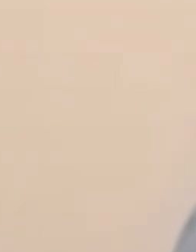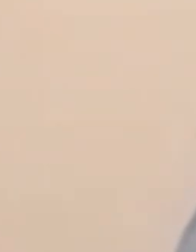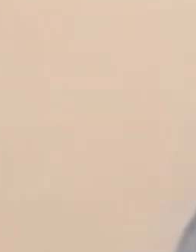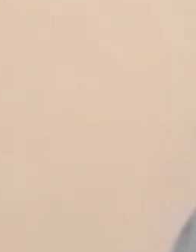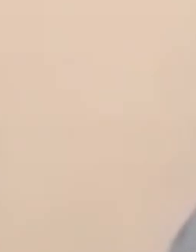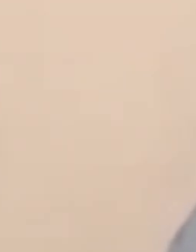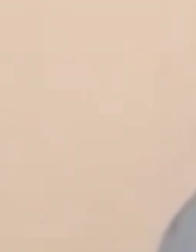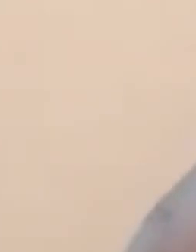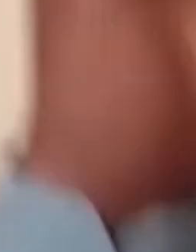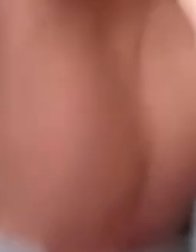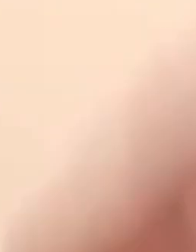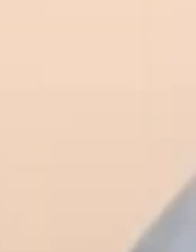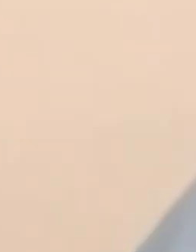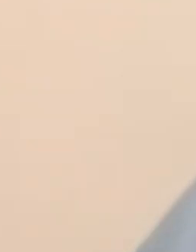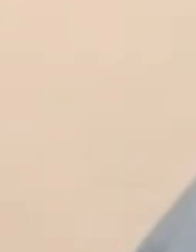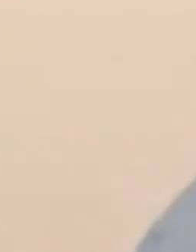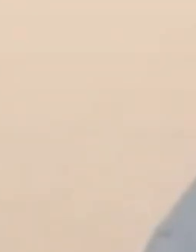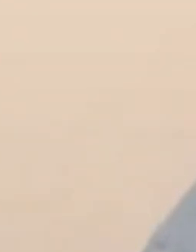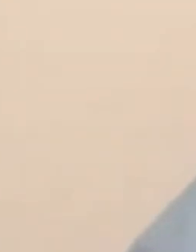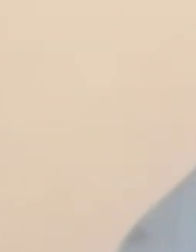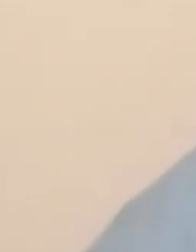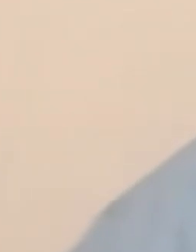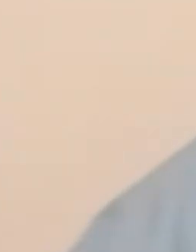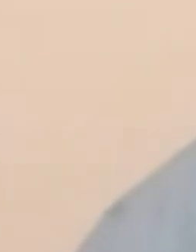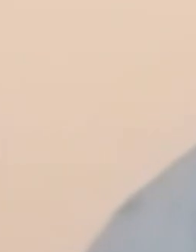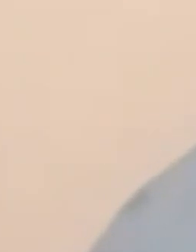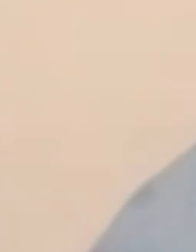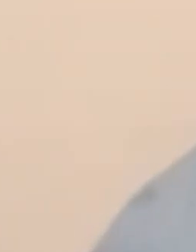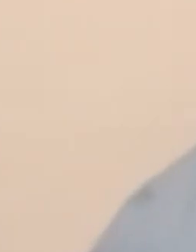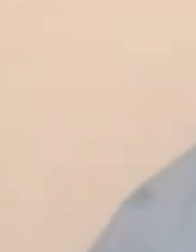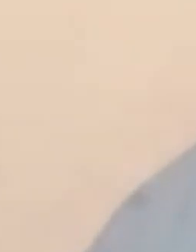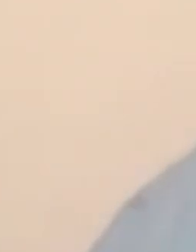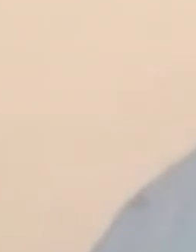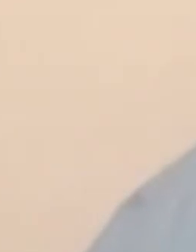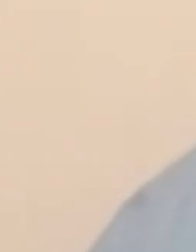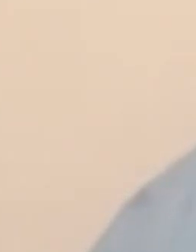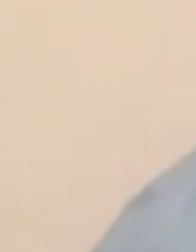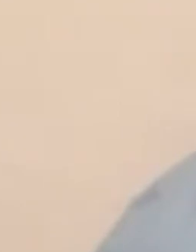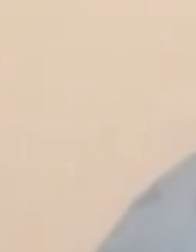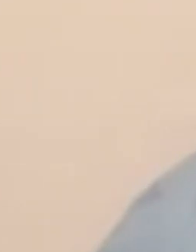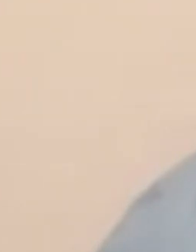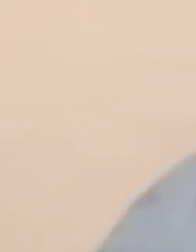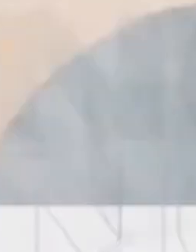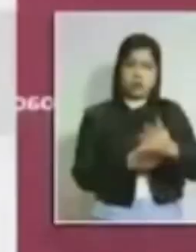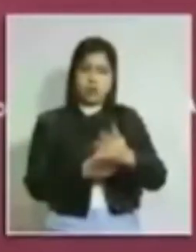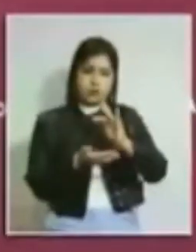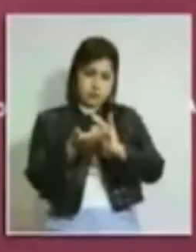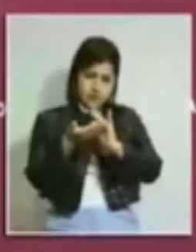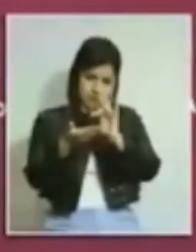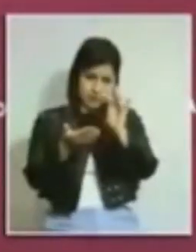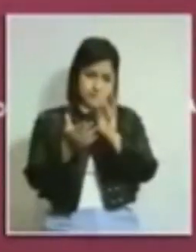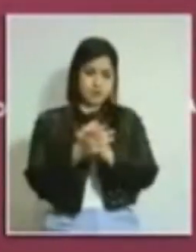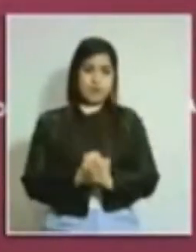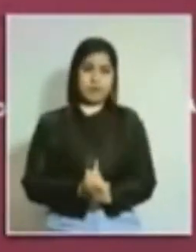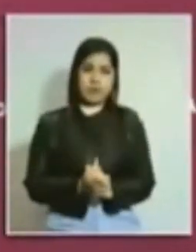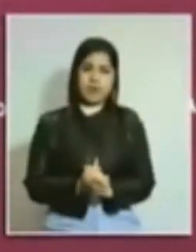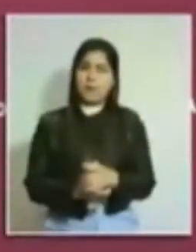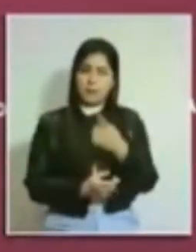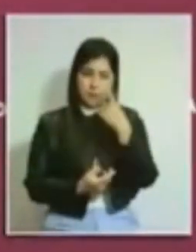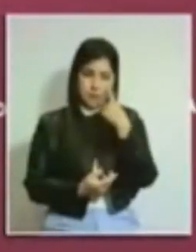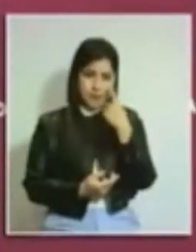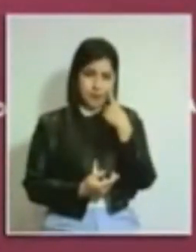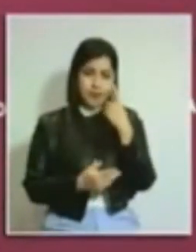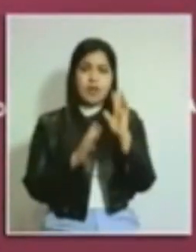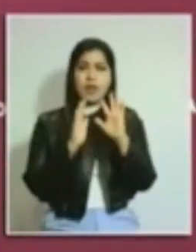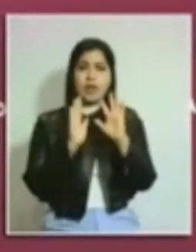pues ya nos amolaron. Pues sí, porque ahí está la imagen. Pero ayer Ken Salazar dijo, el presidente, no hay una sola investigación,